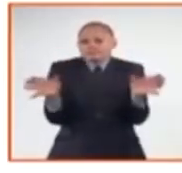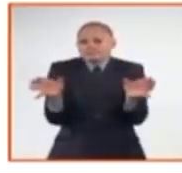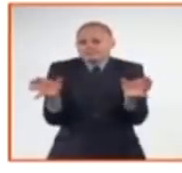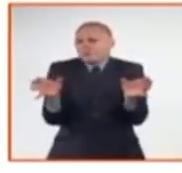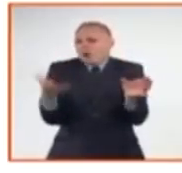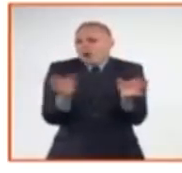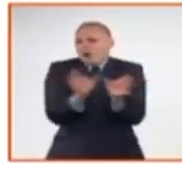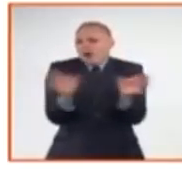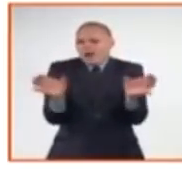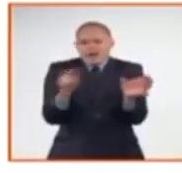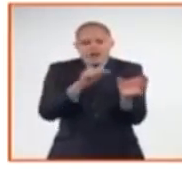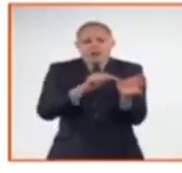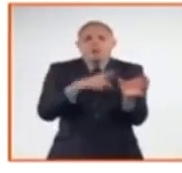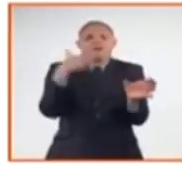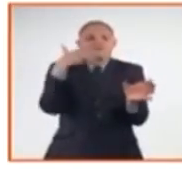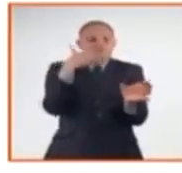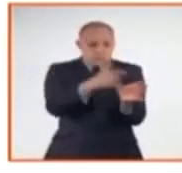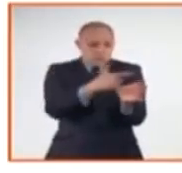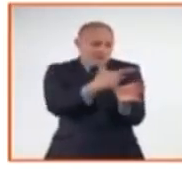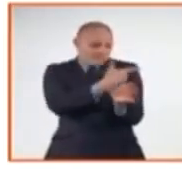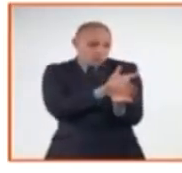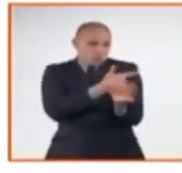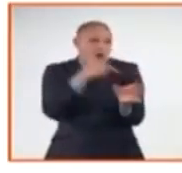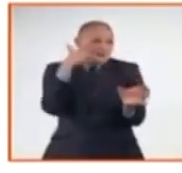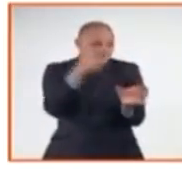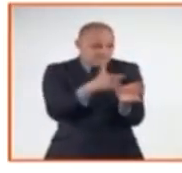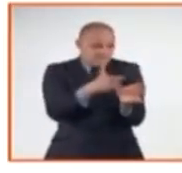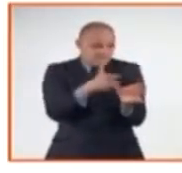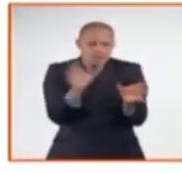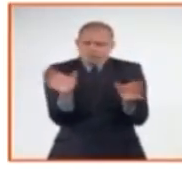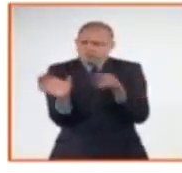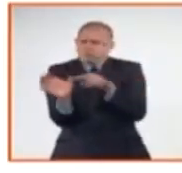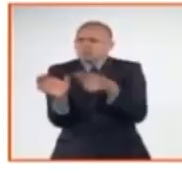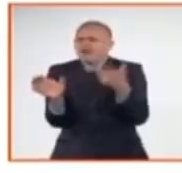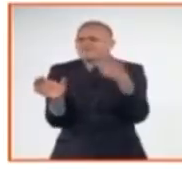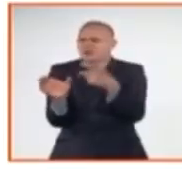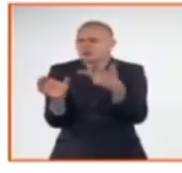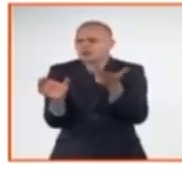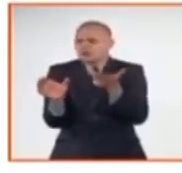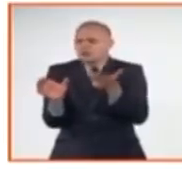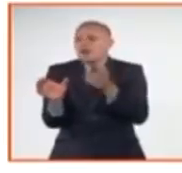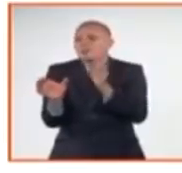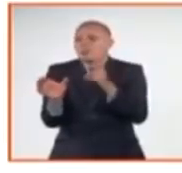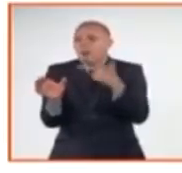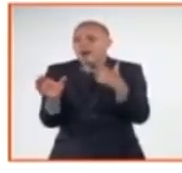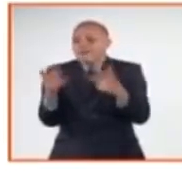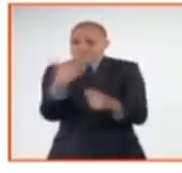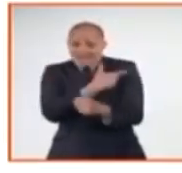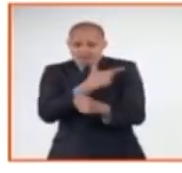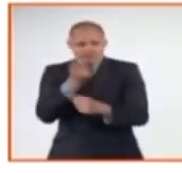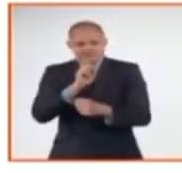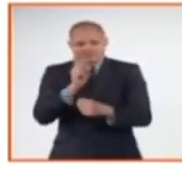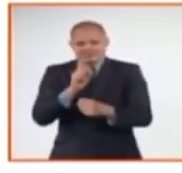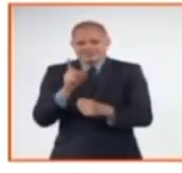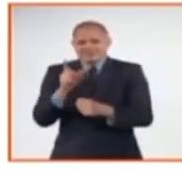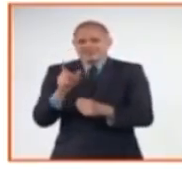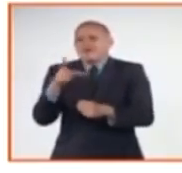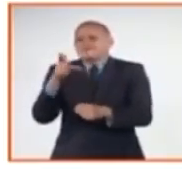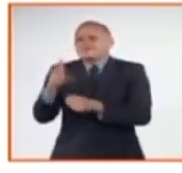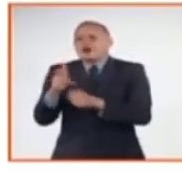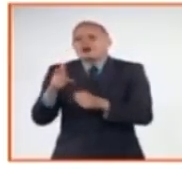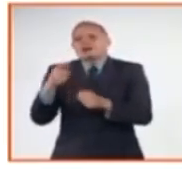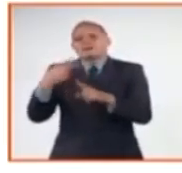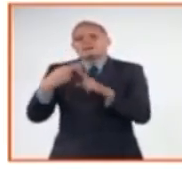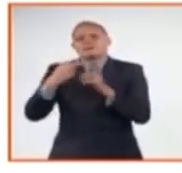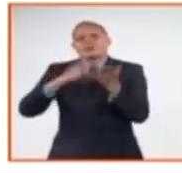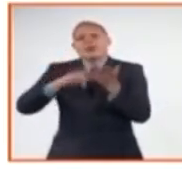donde se supone que todos los individuos tienen la misma capacidad de responder a la vacunación y después la efectividad que son